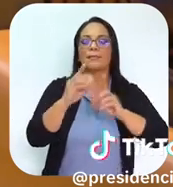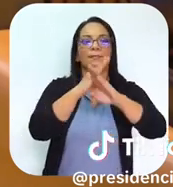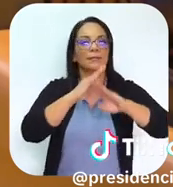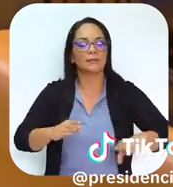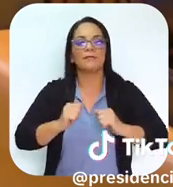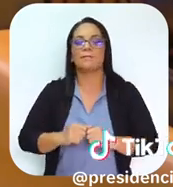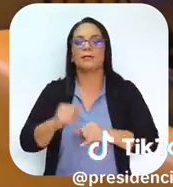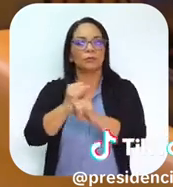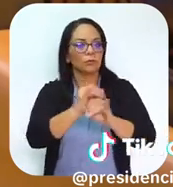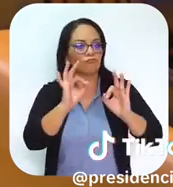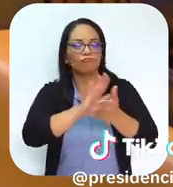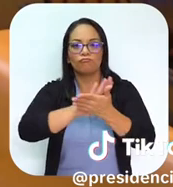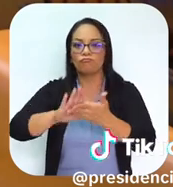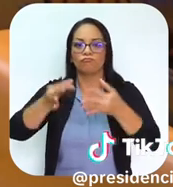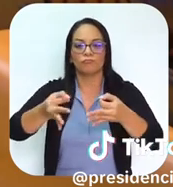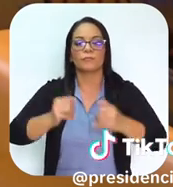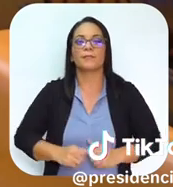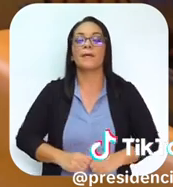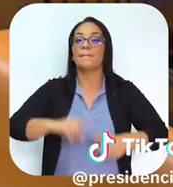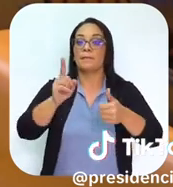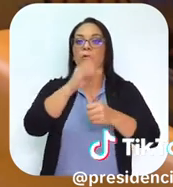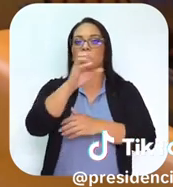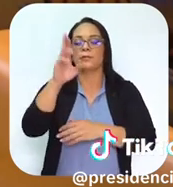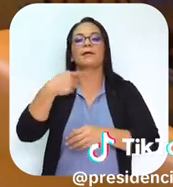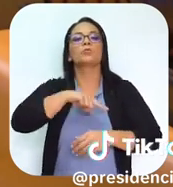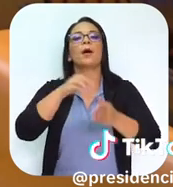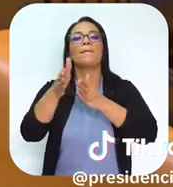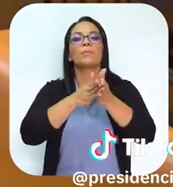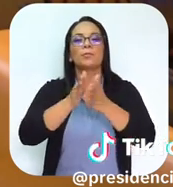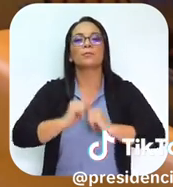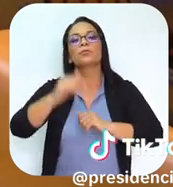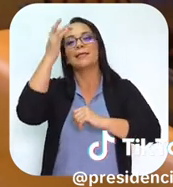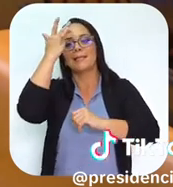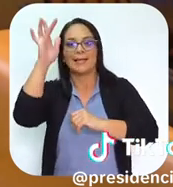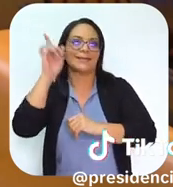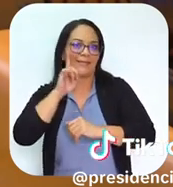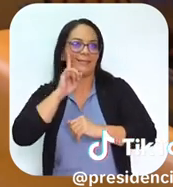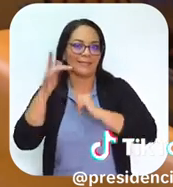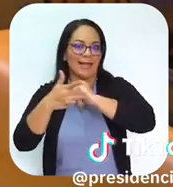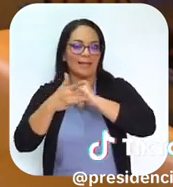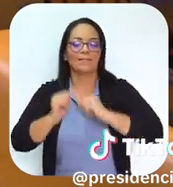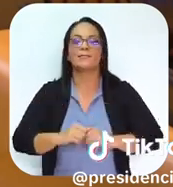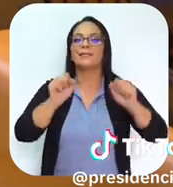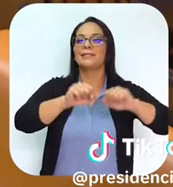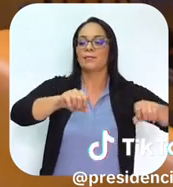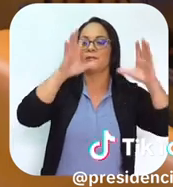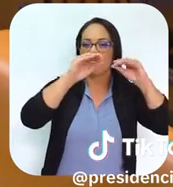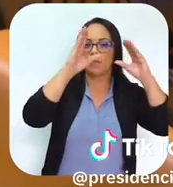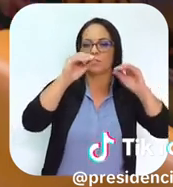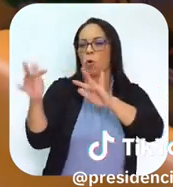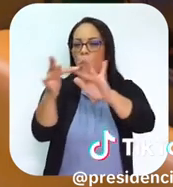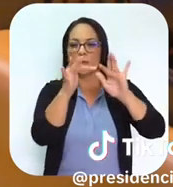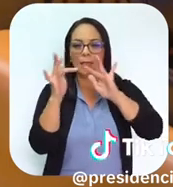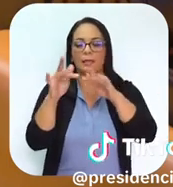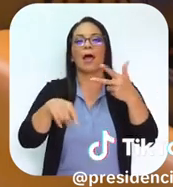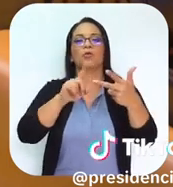instituciones eficaces y transparentes en primer lugar en Costa Rica aprovechamos la Inteligencia artificial los sistemas de